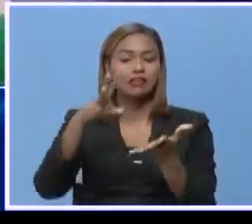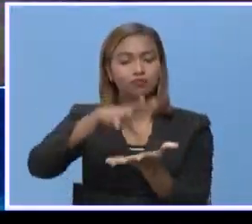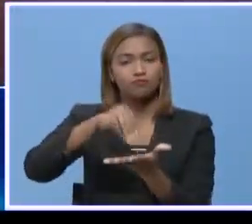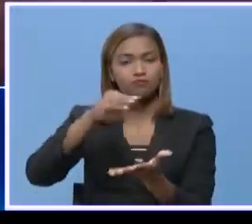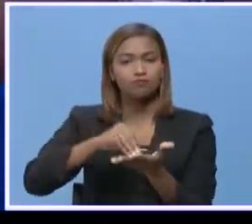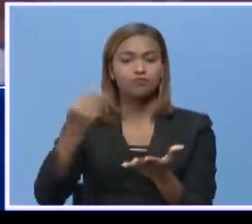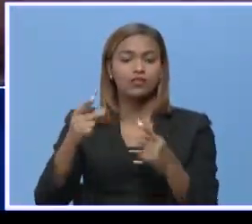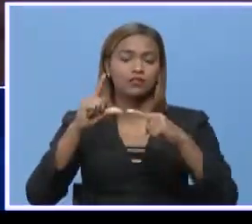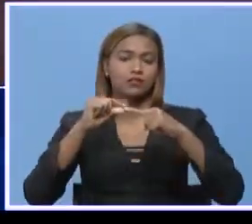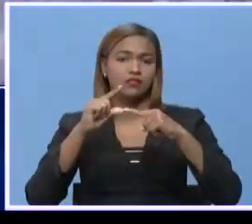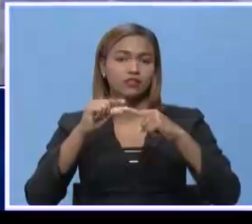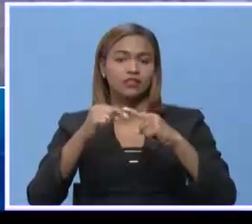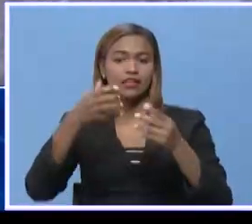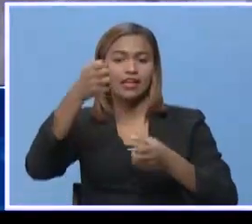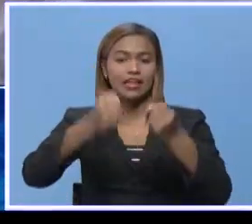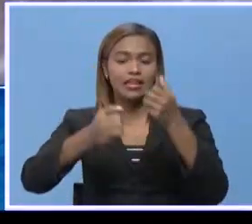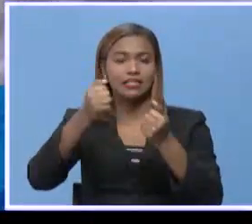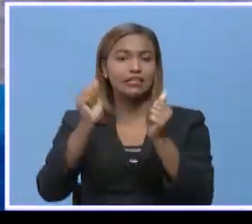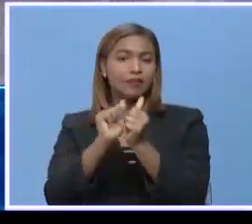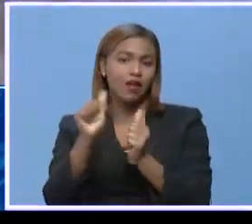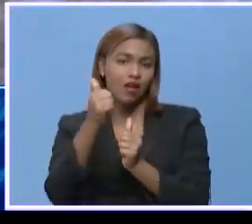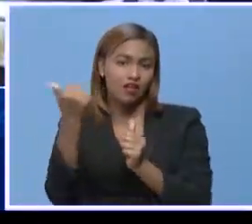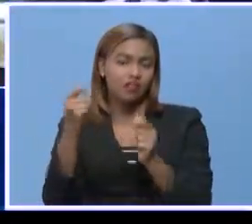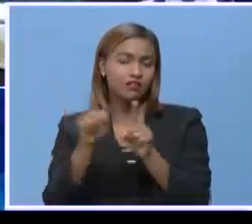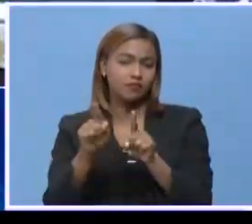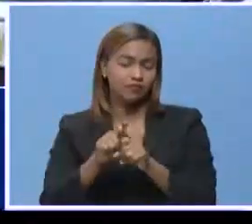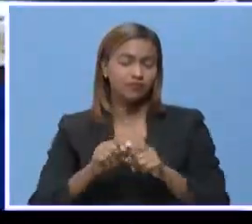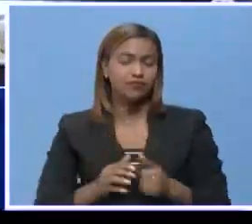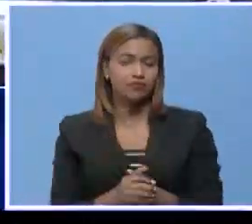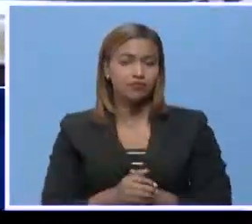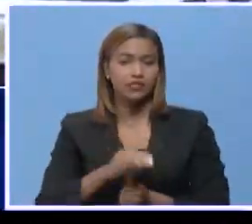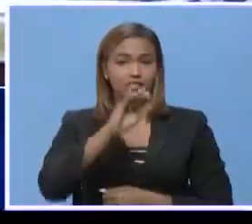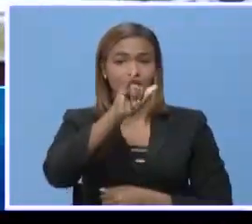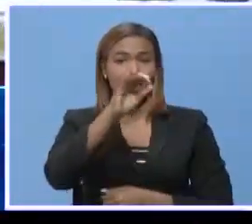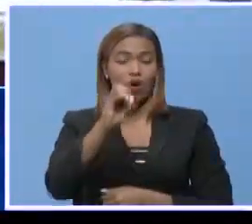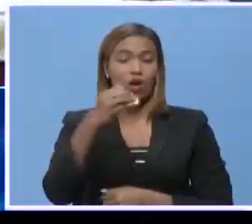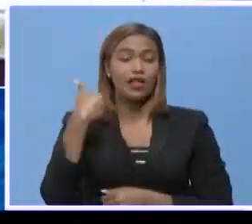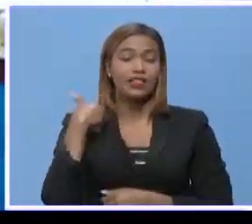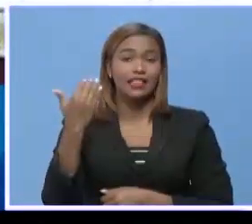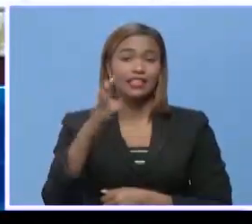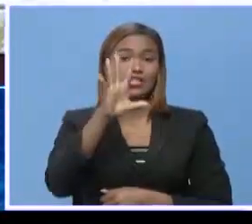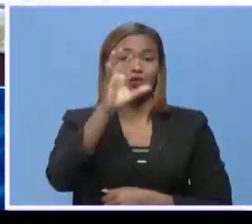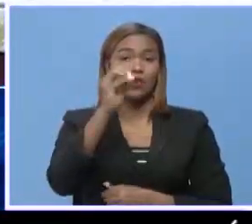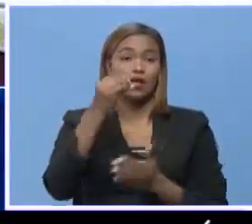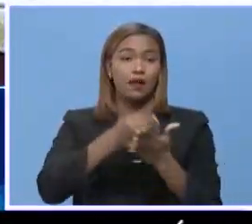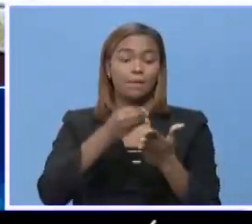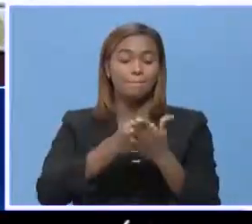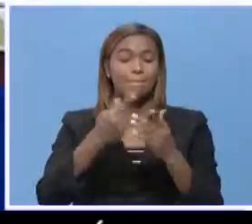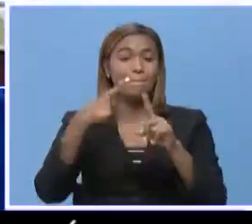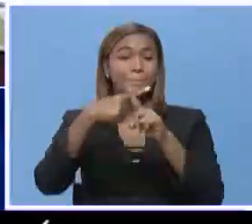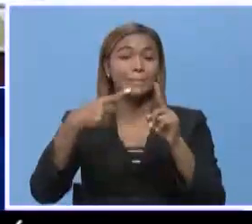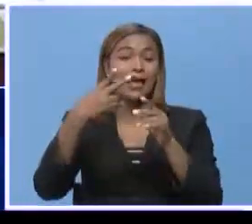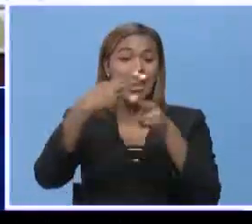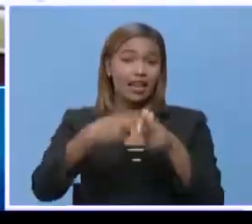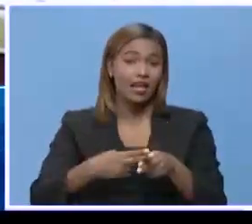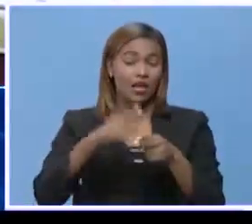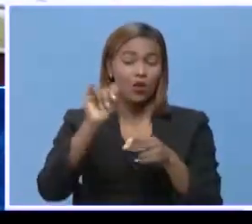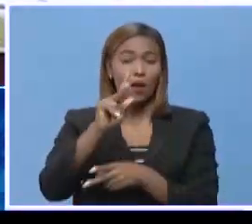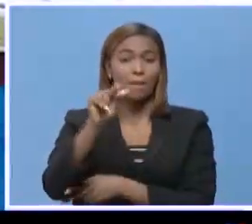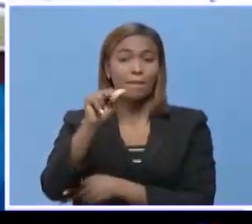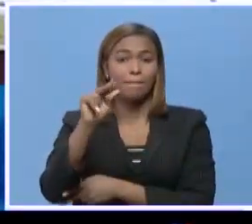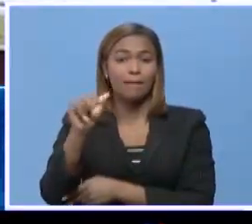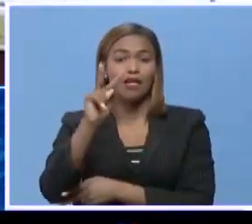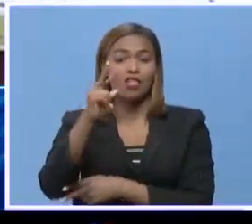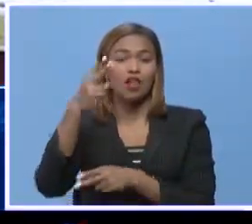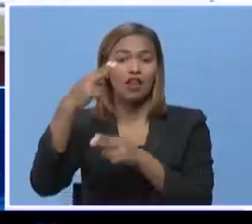arroz, habichuelas, leche y otros. El ajo está a 50 pesos la media libra, la papa 2 libras y media